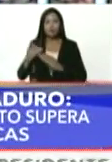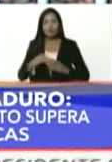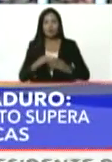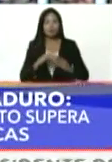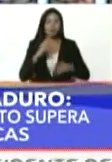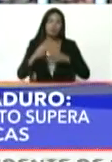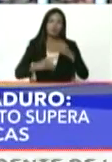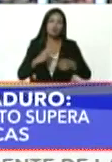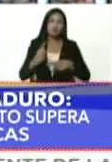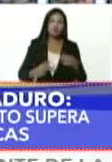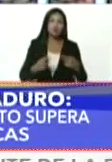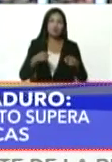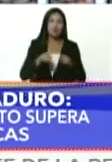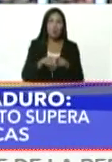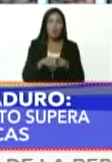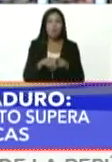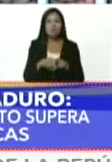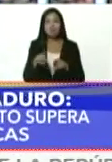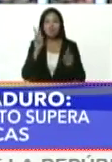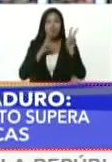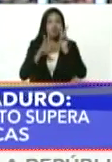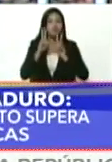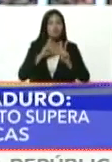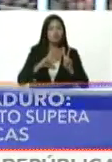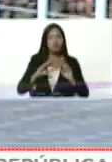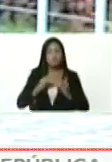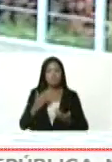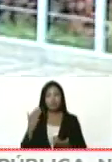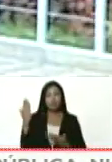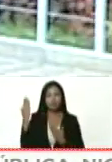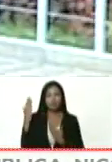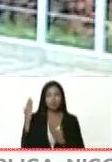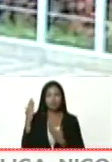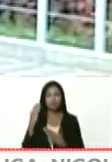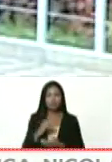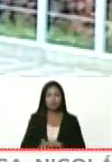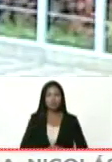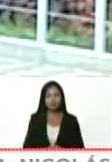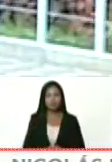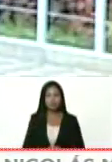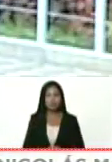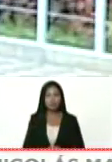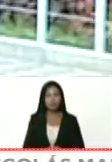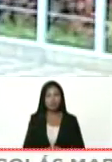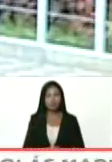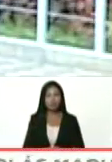producción de productos de higiene y aseo personal. Adelante, compañero Rafael Lacaba.